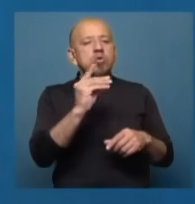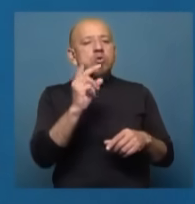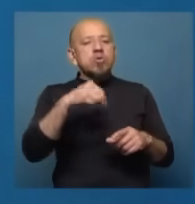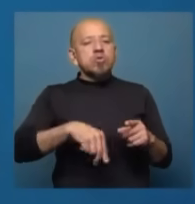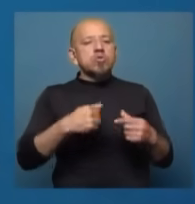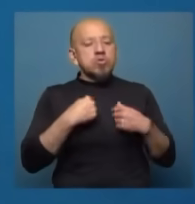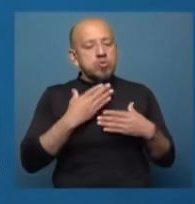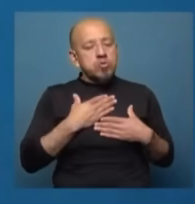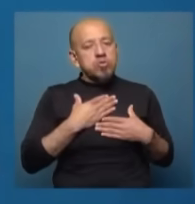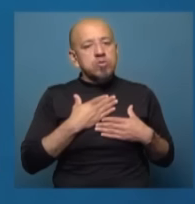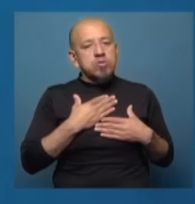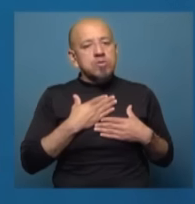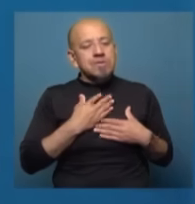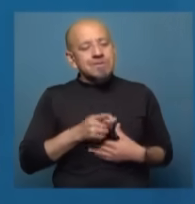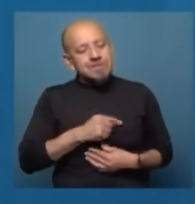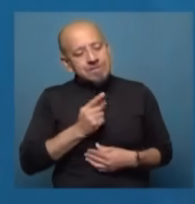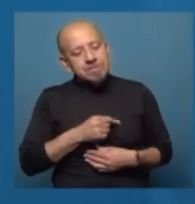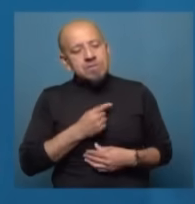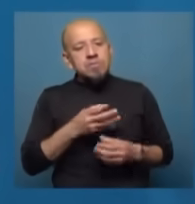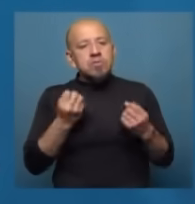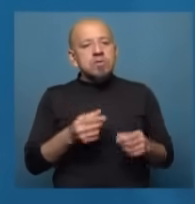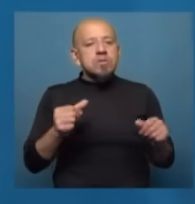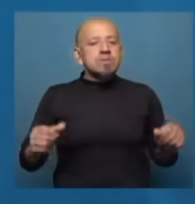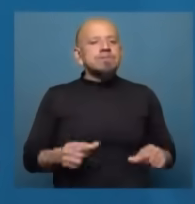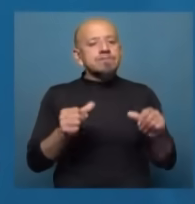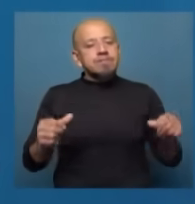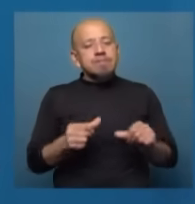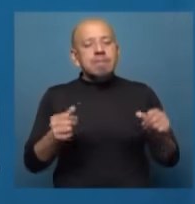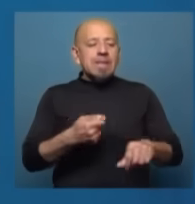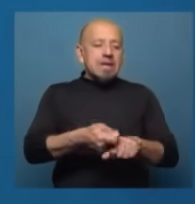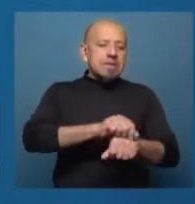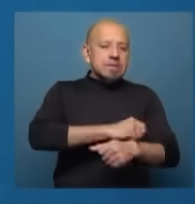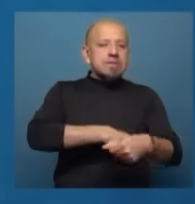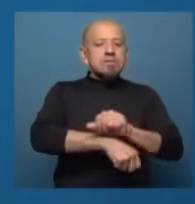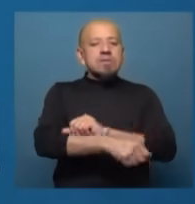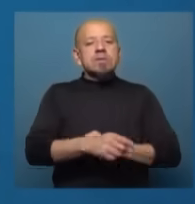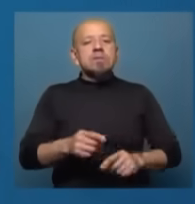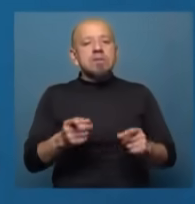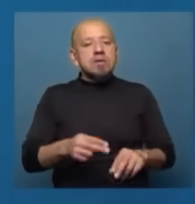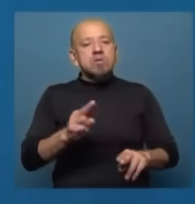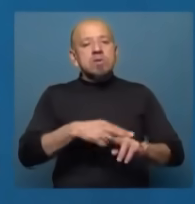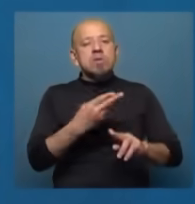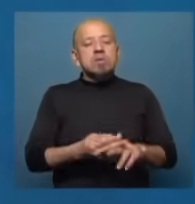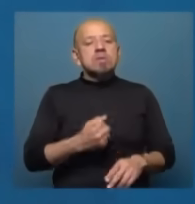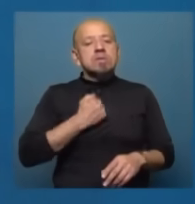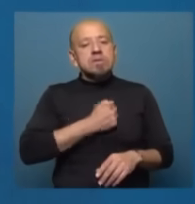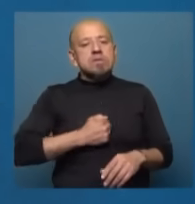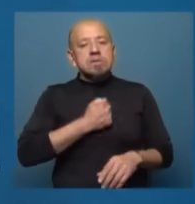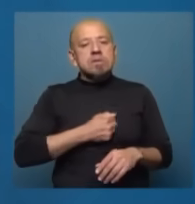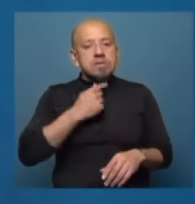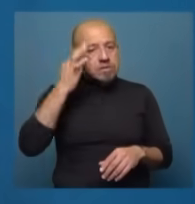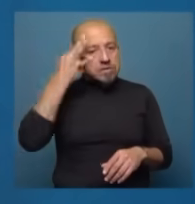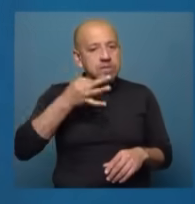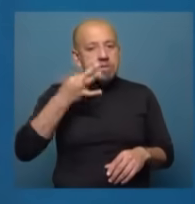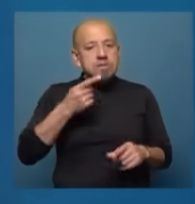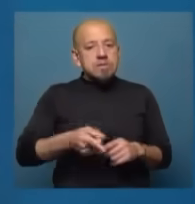viví con con dolor porque a pesar de que hicimos todo un esfuerzo enorme para evitar la revictimización en la realidad es